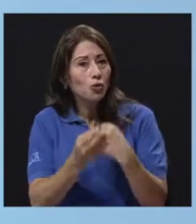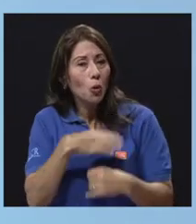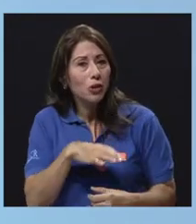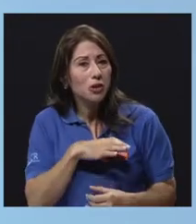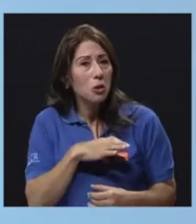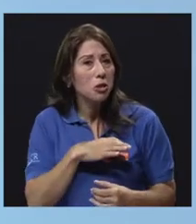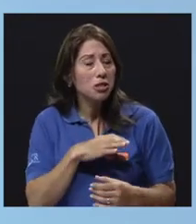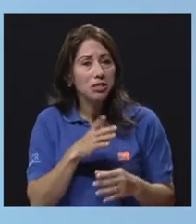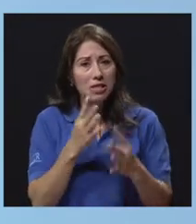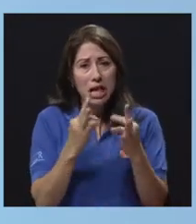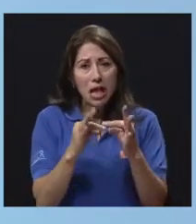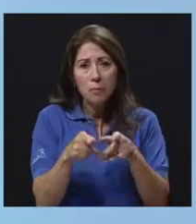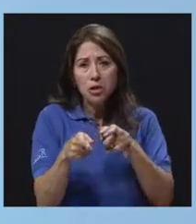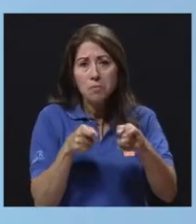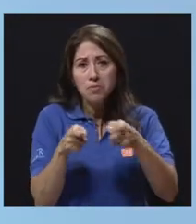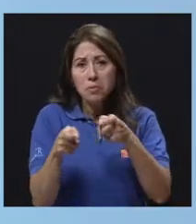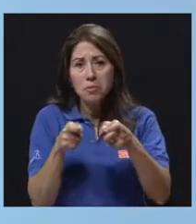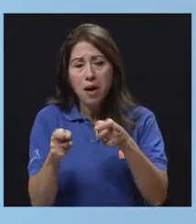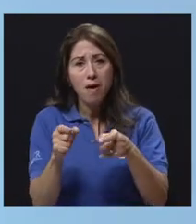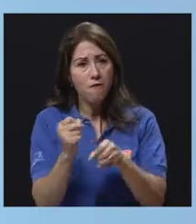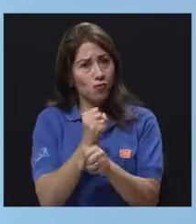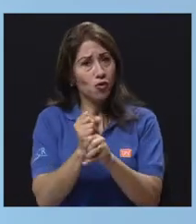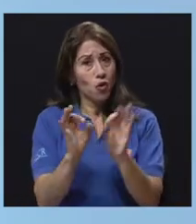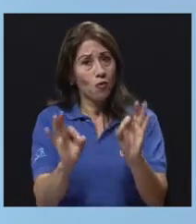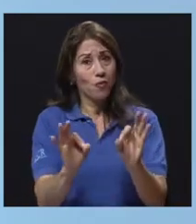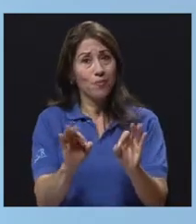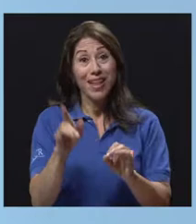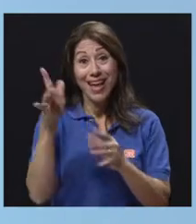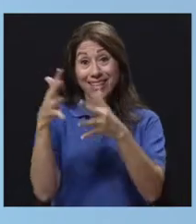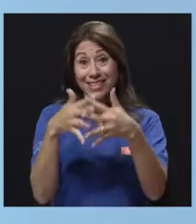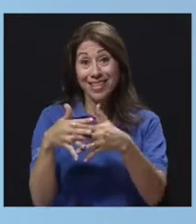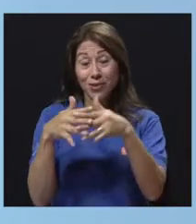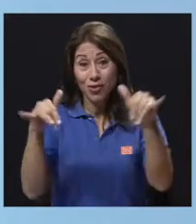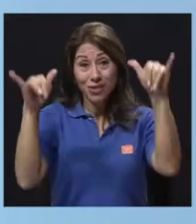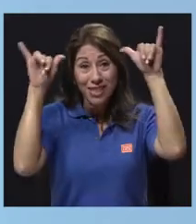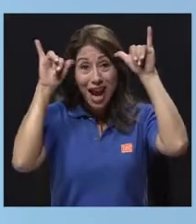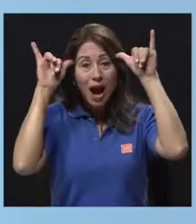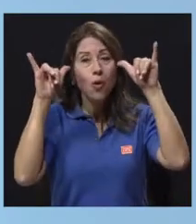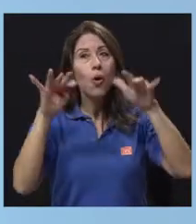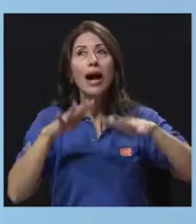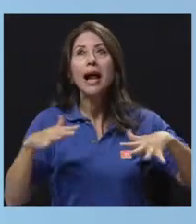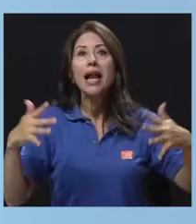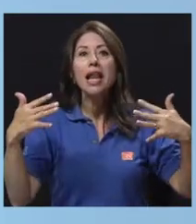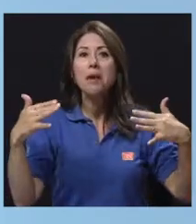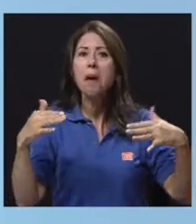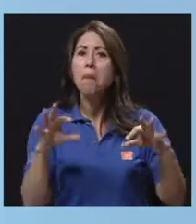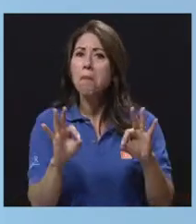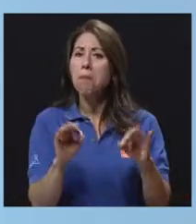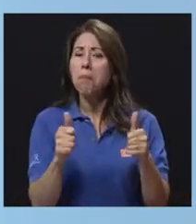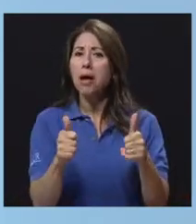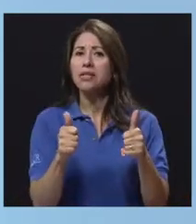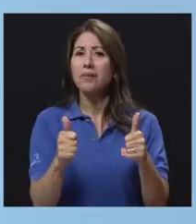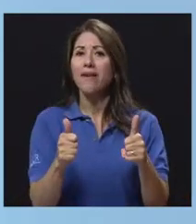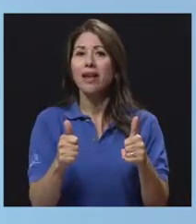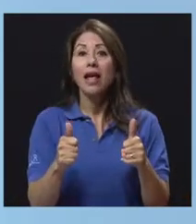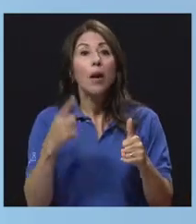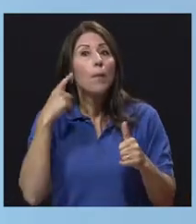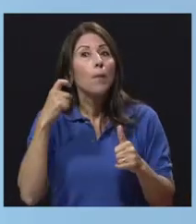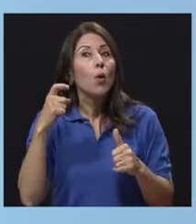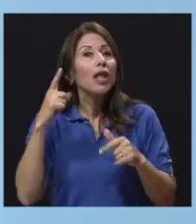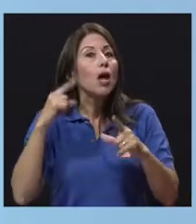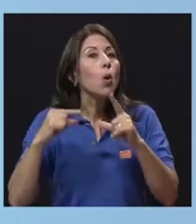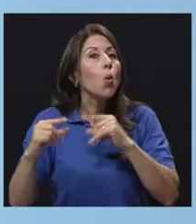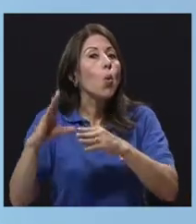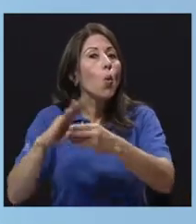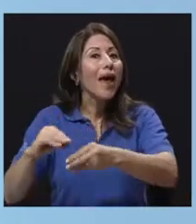creo que funcionó. Y en Chicago nos hizo, digamos, un clima aceptable, porque a veces... cuentan, ¿verdad? En